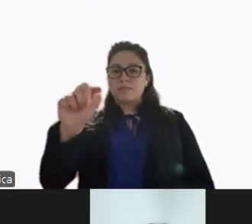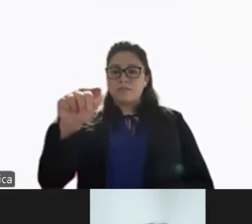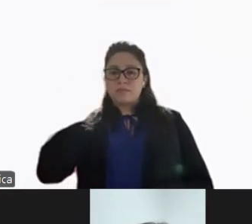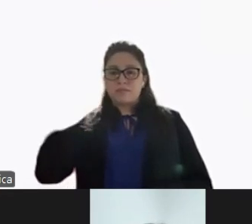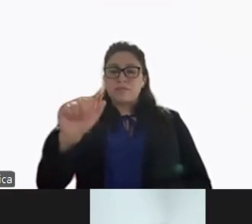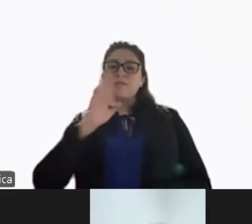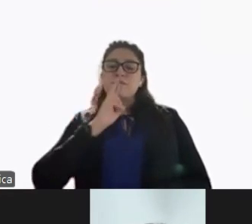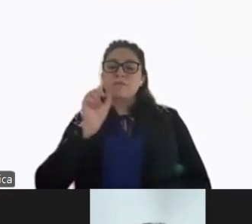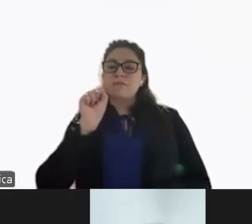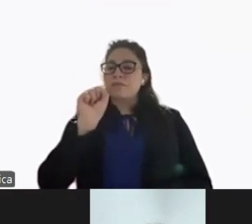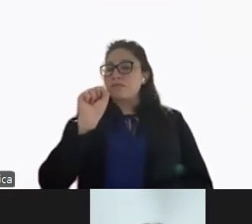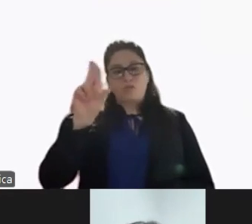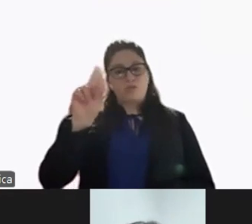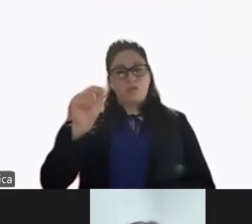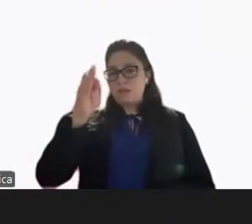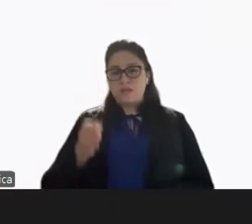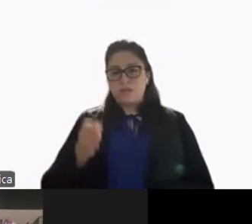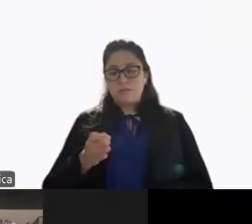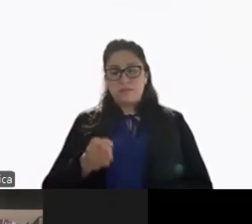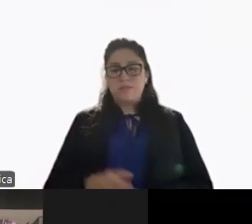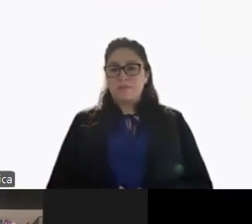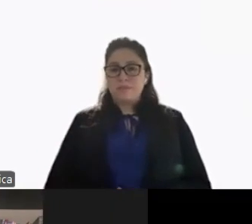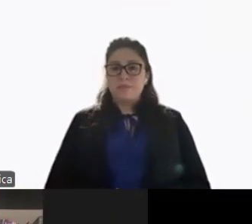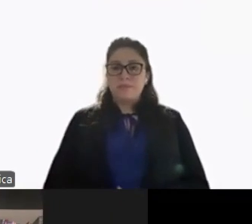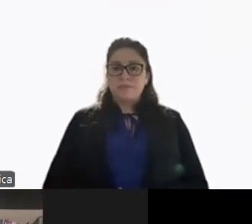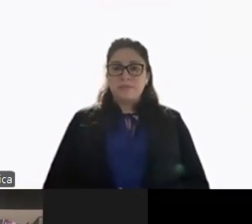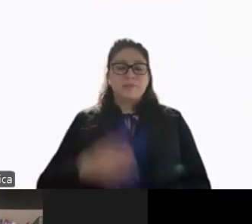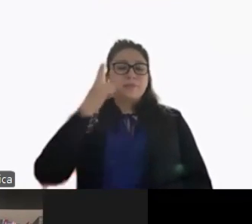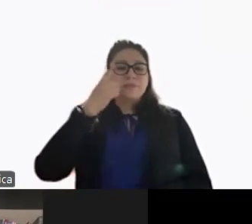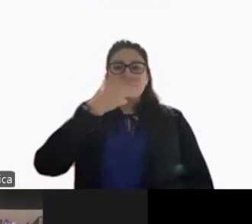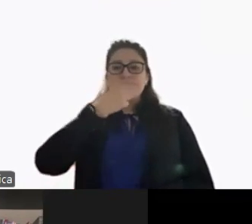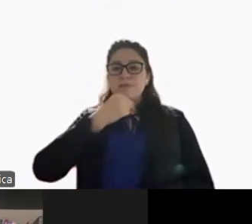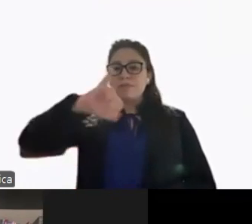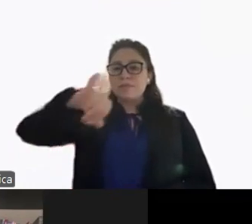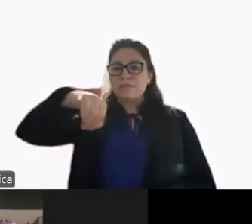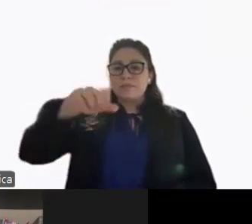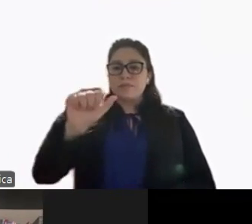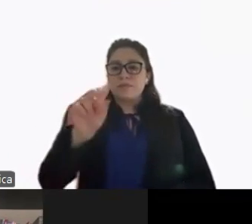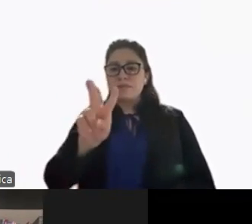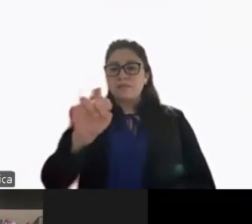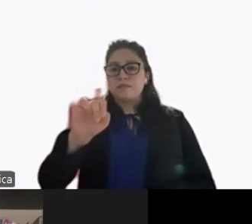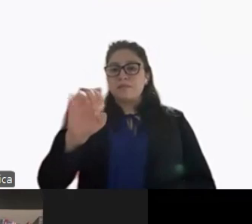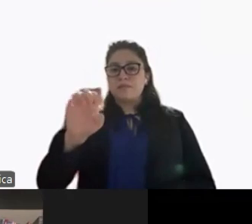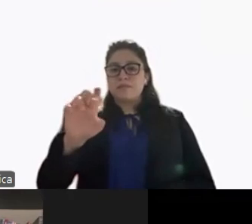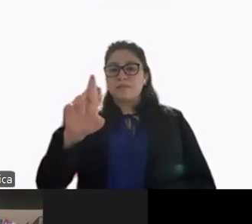contra. Gracias, diputada. Diputado Javier Ramos Franco.